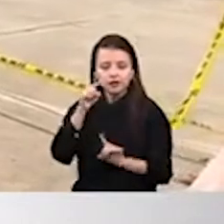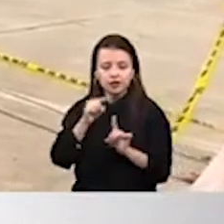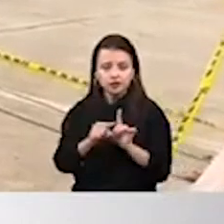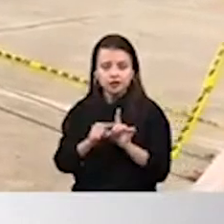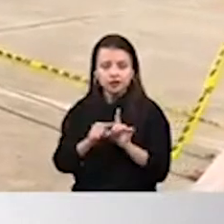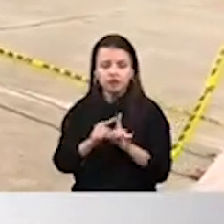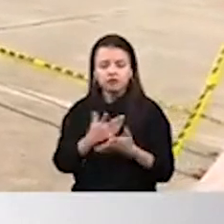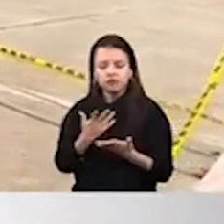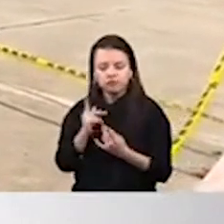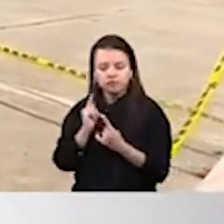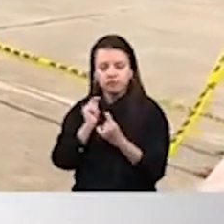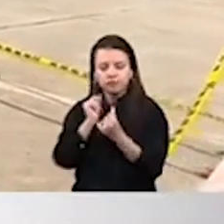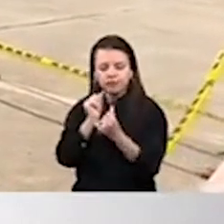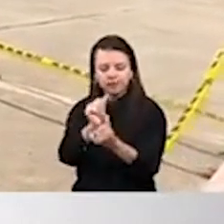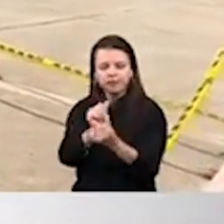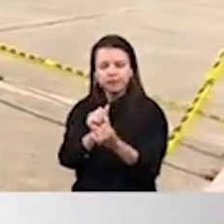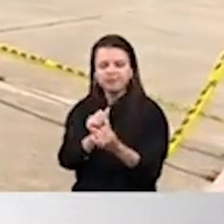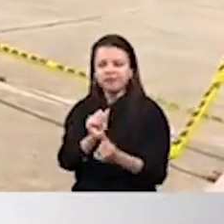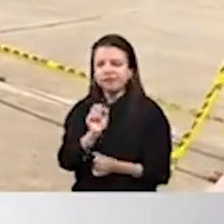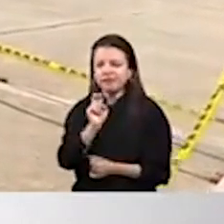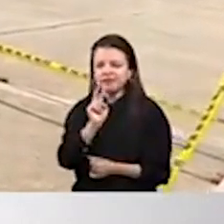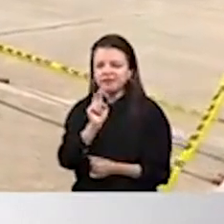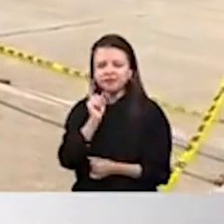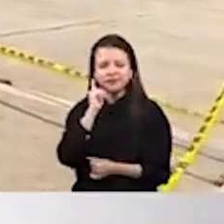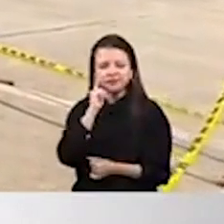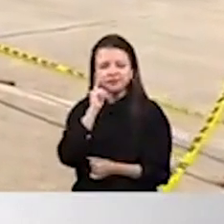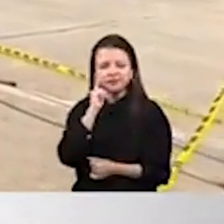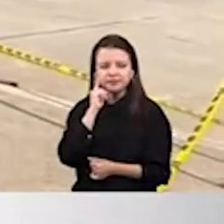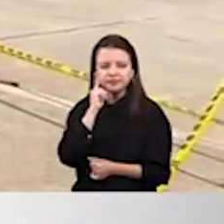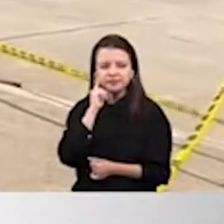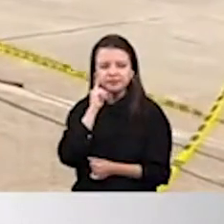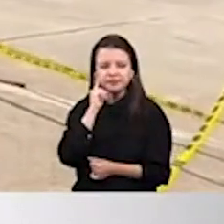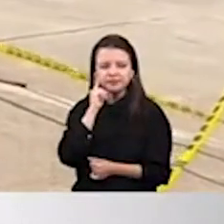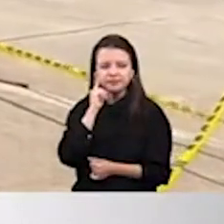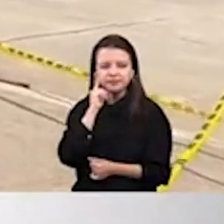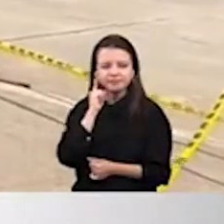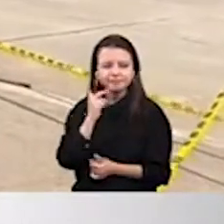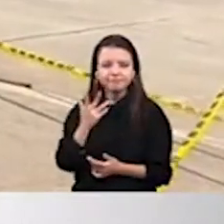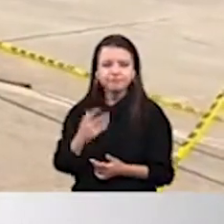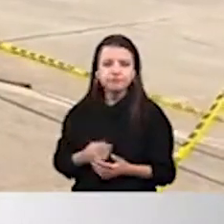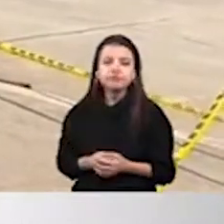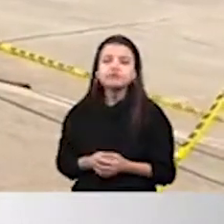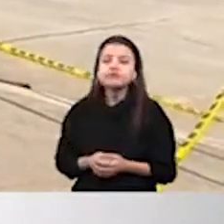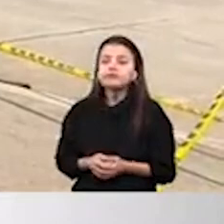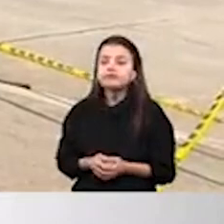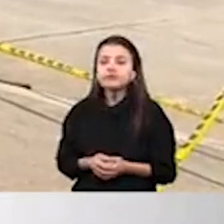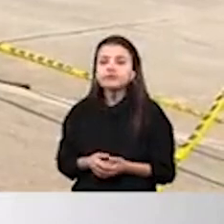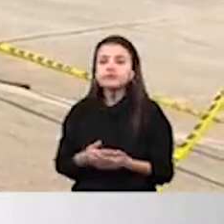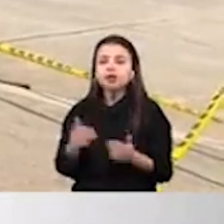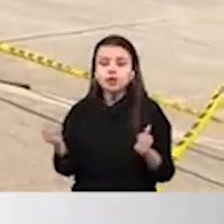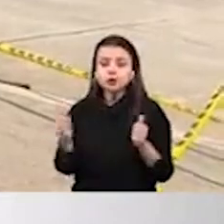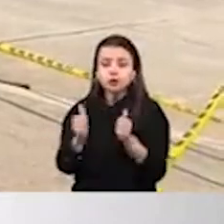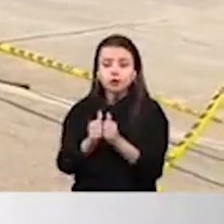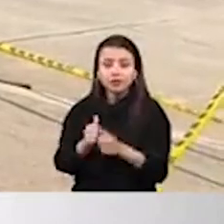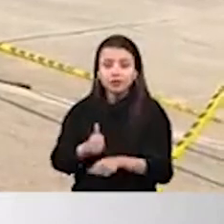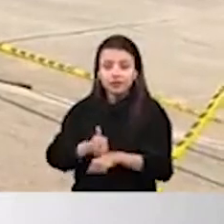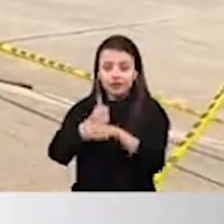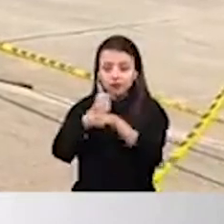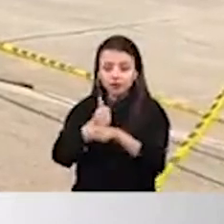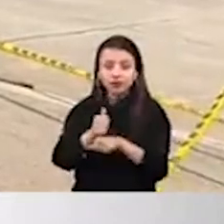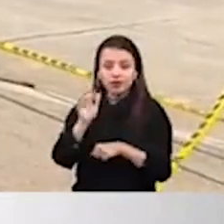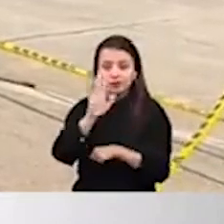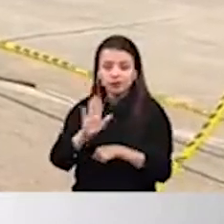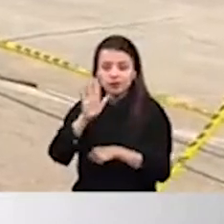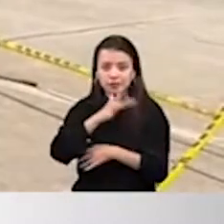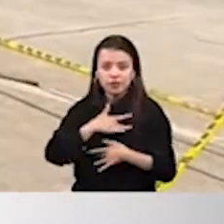valor total de 28.122 millones de pesos. Estuvimos en comunicación con el director del Instituto Departamental de Salud, el